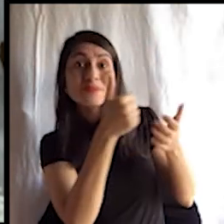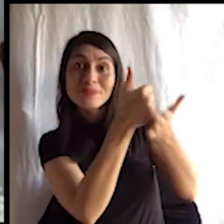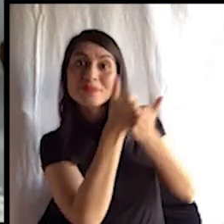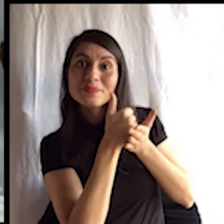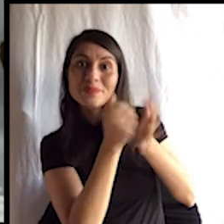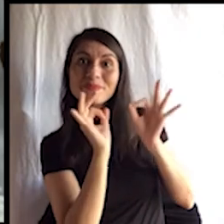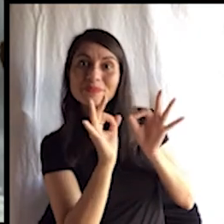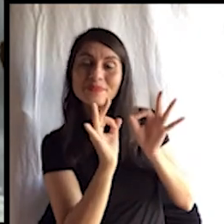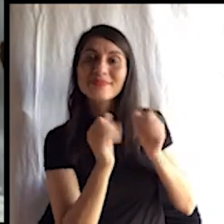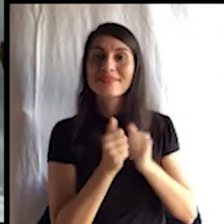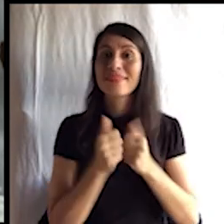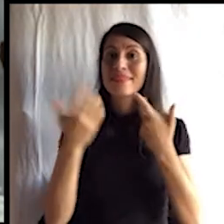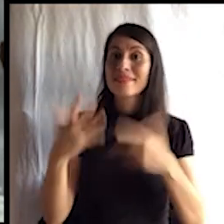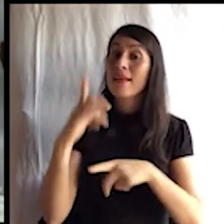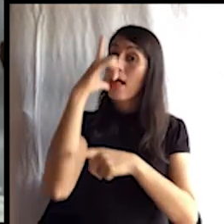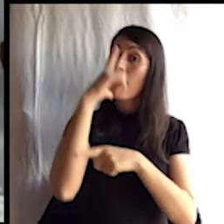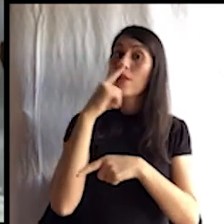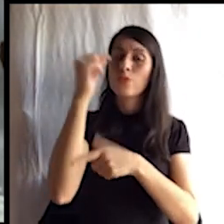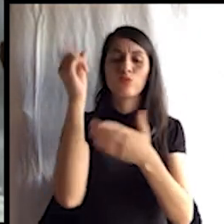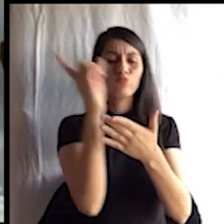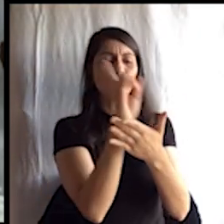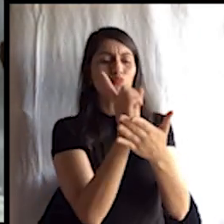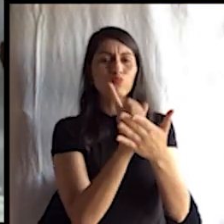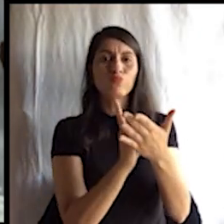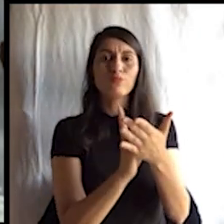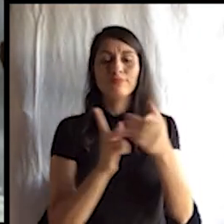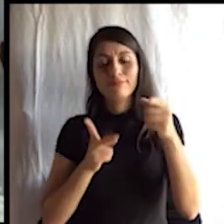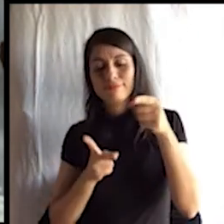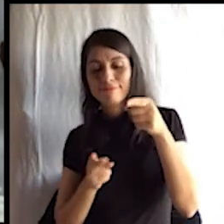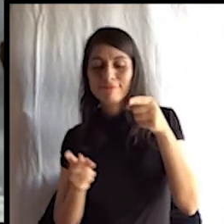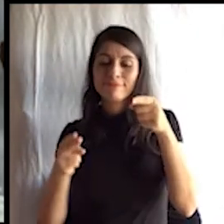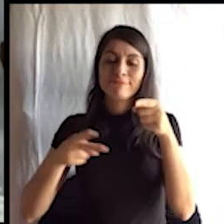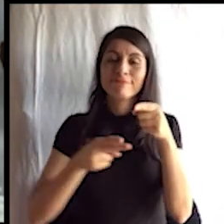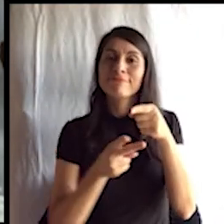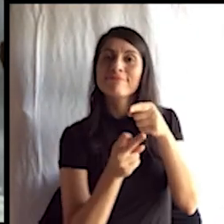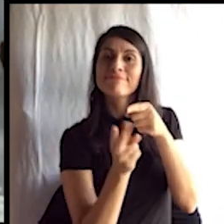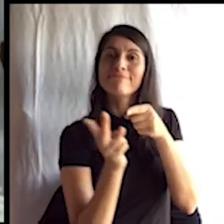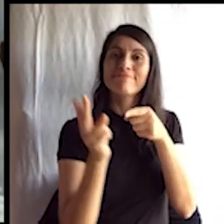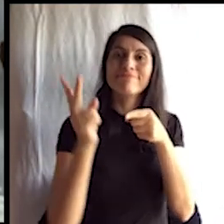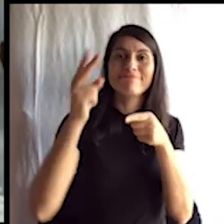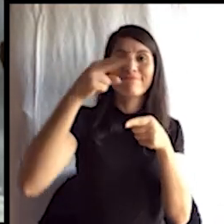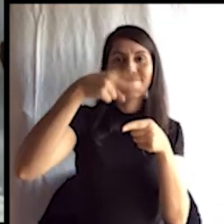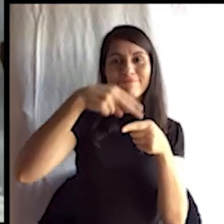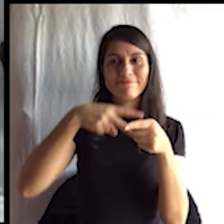grande. Una vez dibujada la luna, vamos a recortarla.